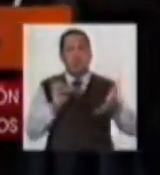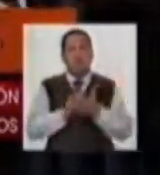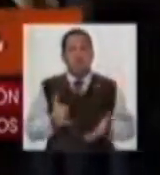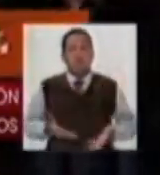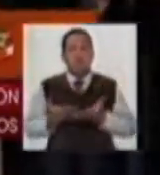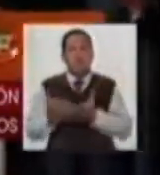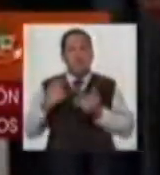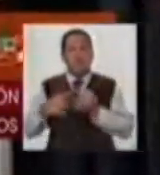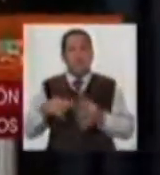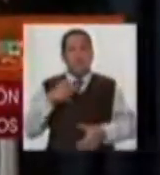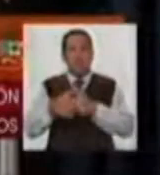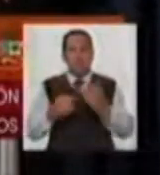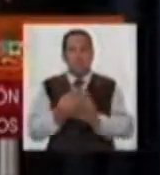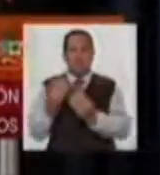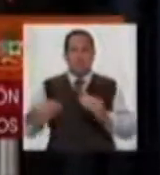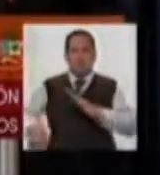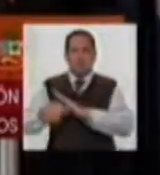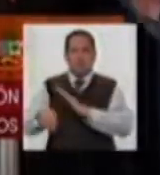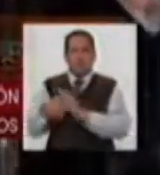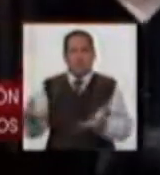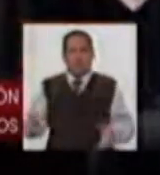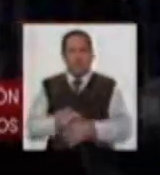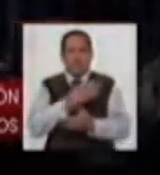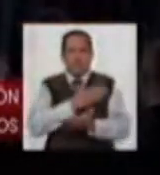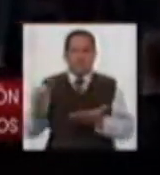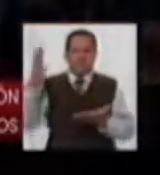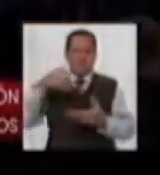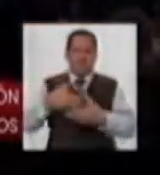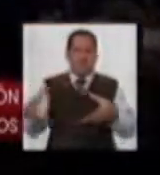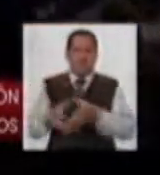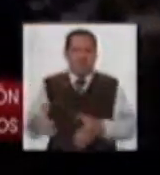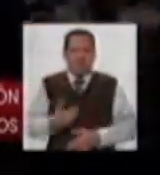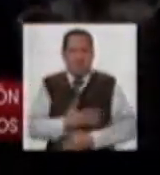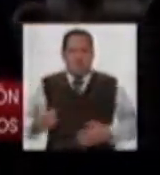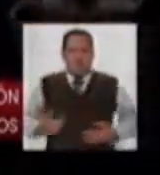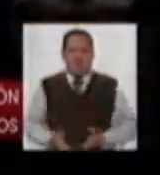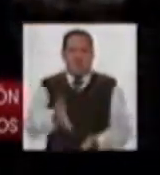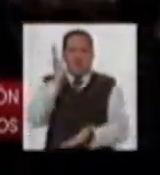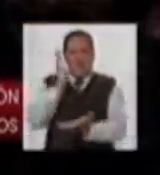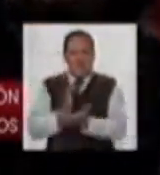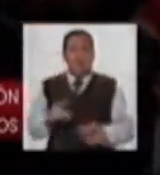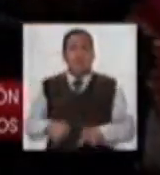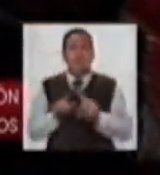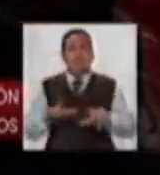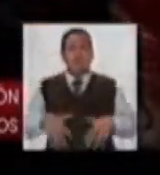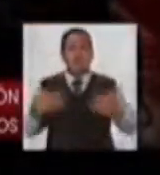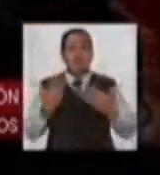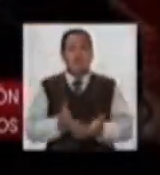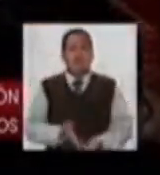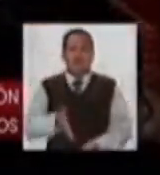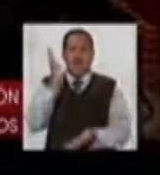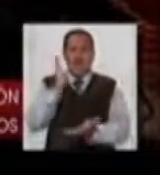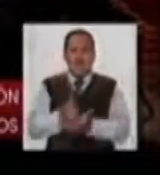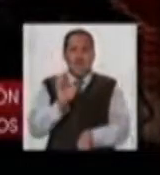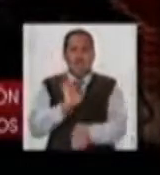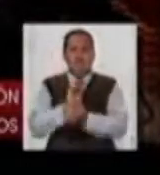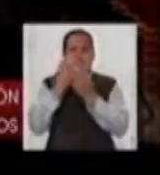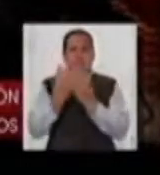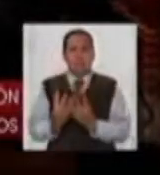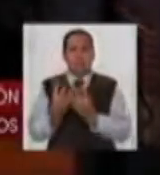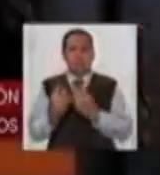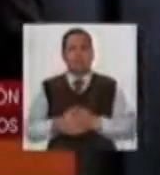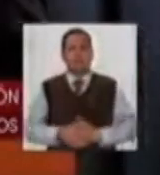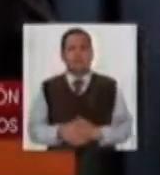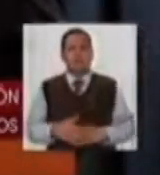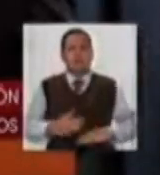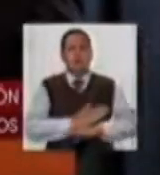ubicar a los funcionarios corruptos para separarlos del Estado, procesarlos y, de ser posible, condenarlos a prisión. En